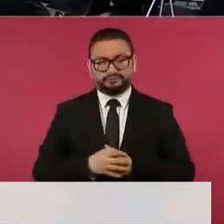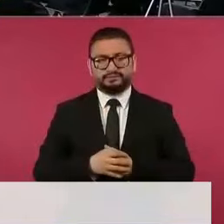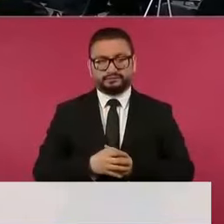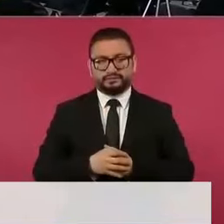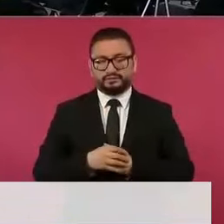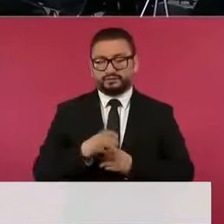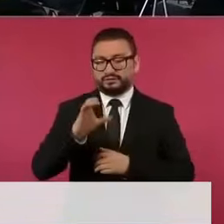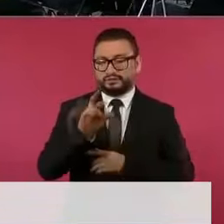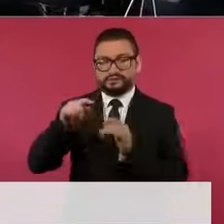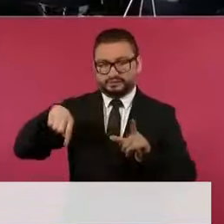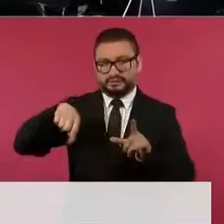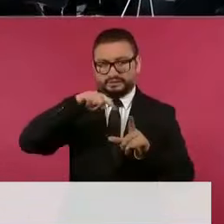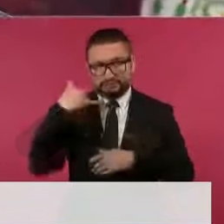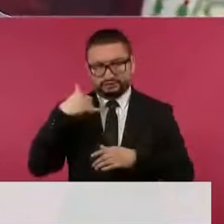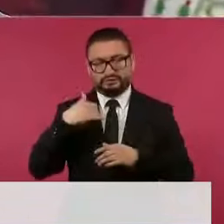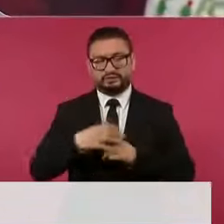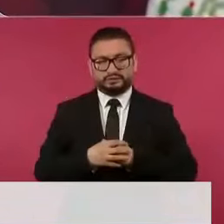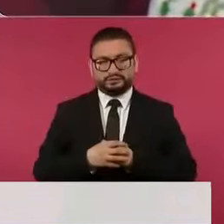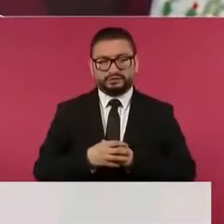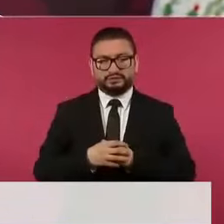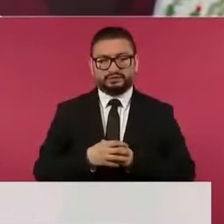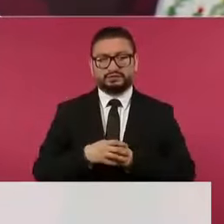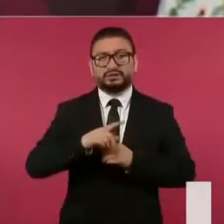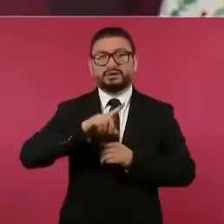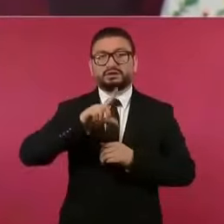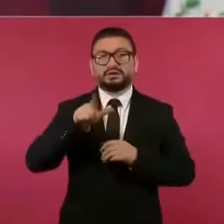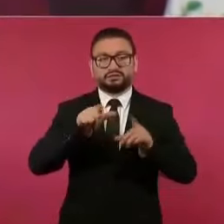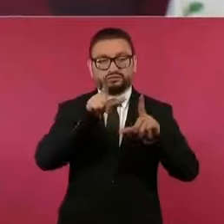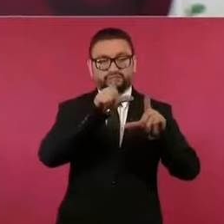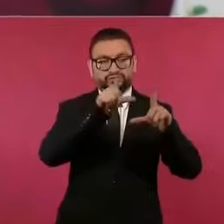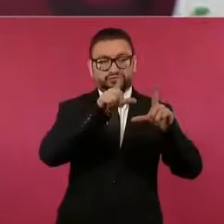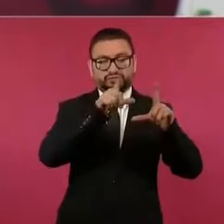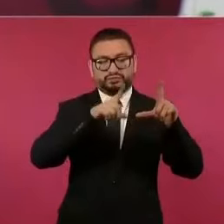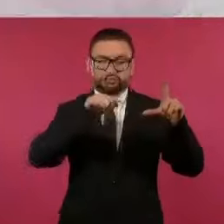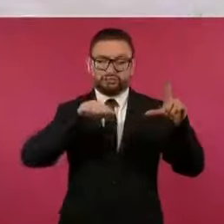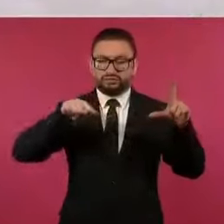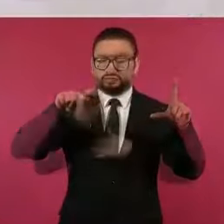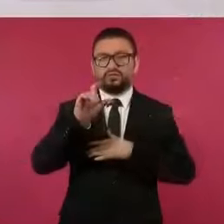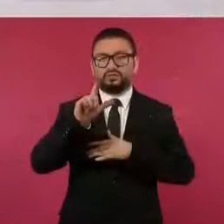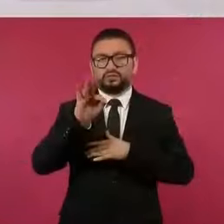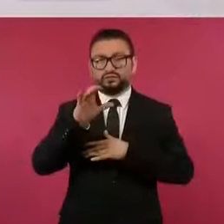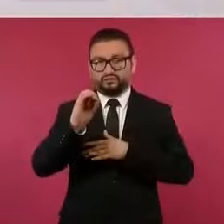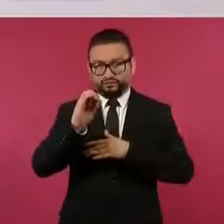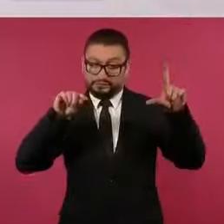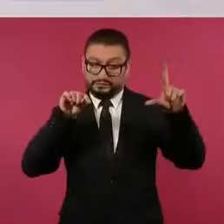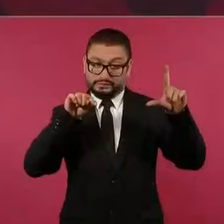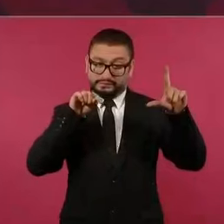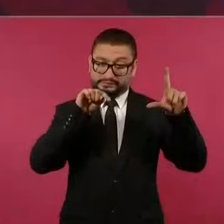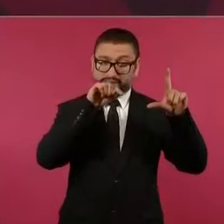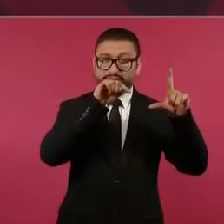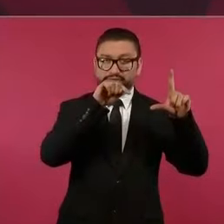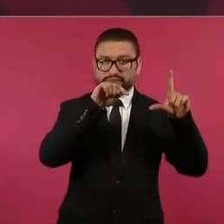Carrillo Puerto y entra a Yucatán sale de las costas de Yucatán entra al golfo y se está